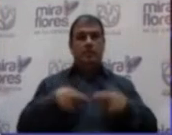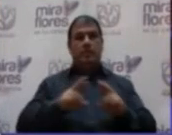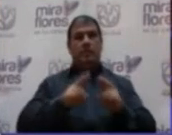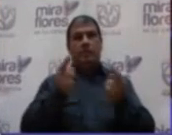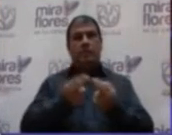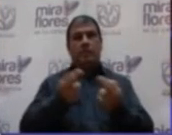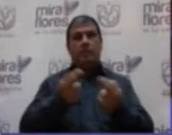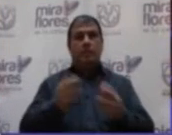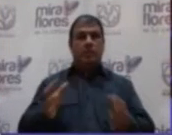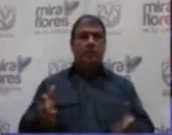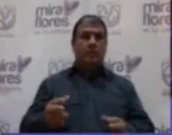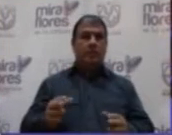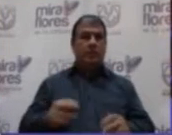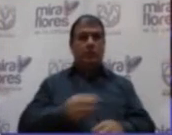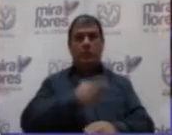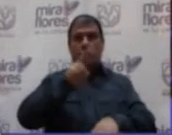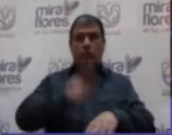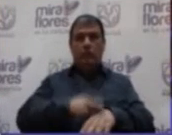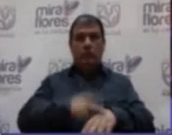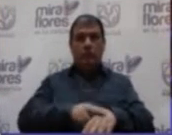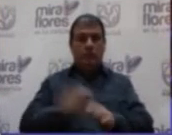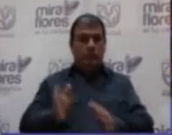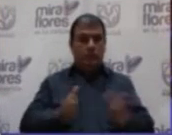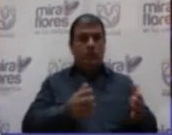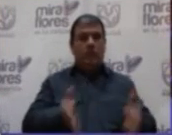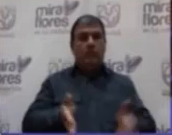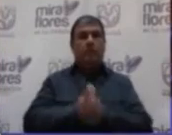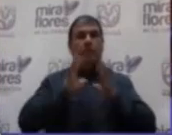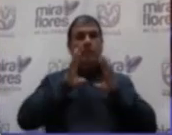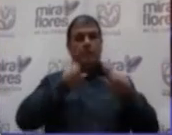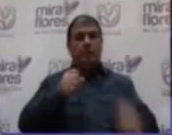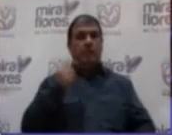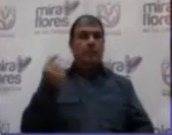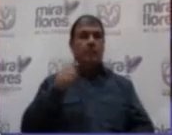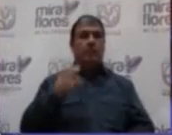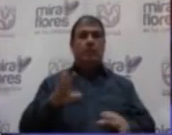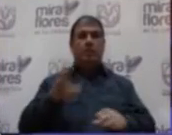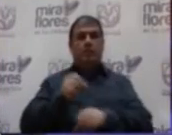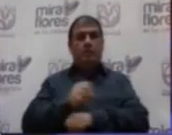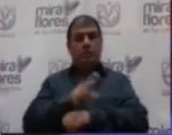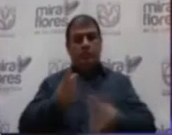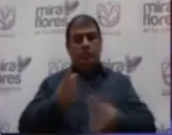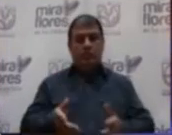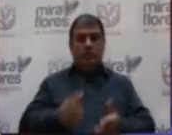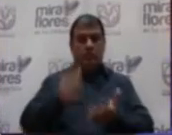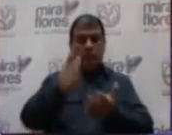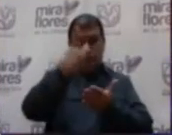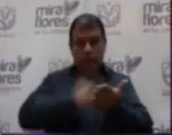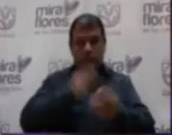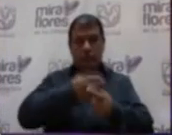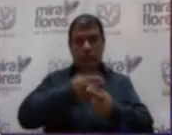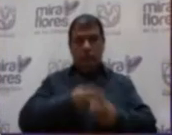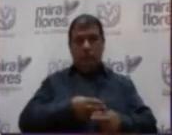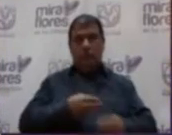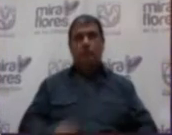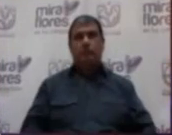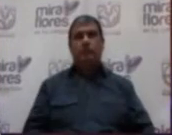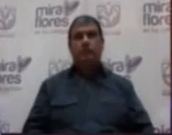sesión ordinaria y le voy a pedir a nuestra secretaria general del Consejo que se sirva a pasar la lista del caso.